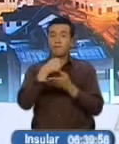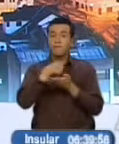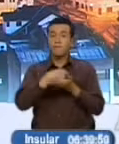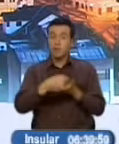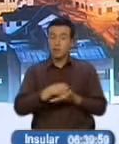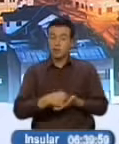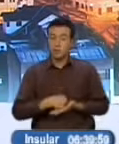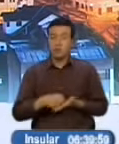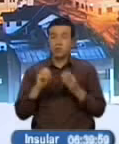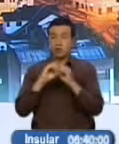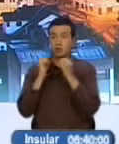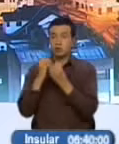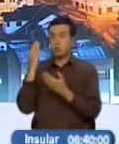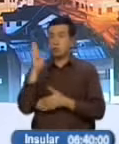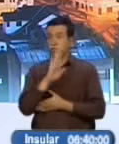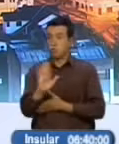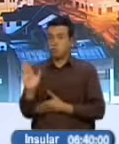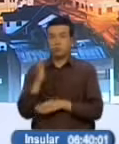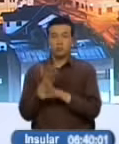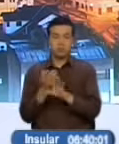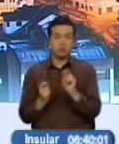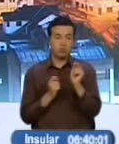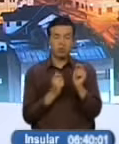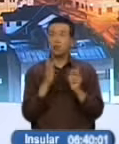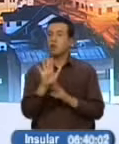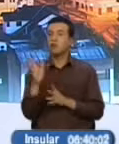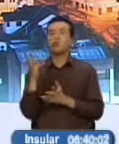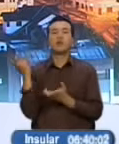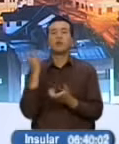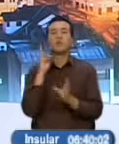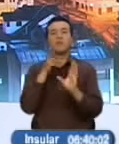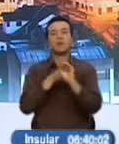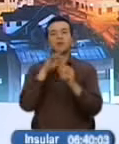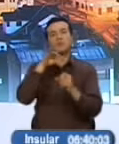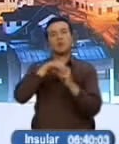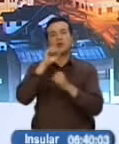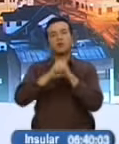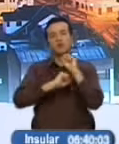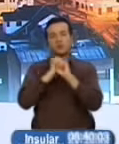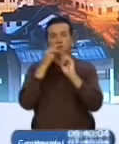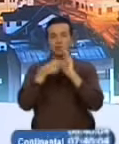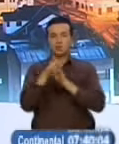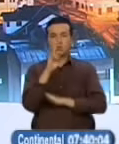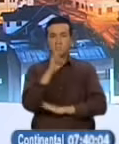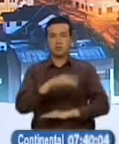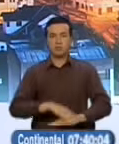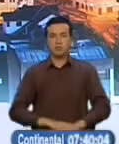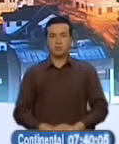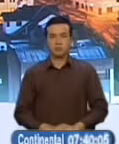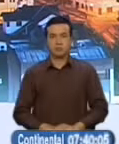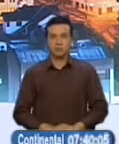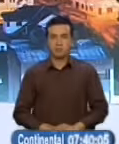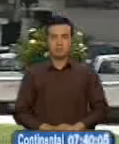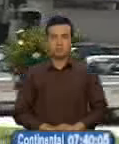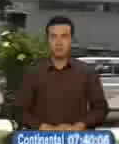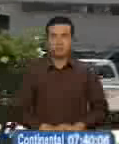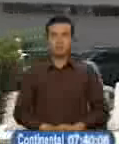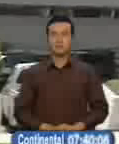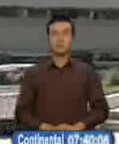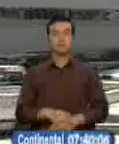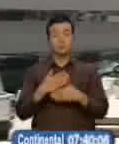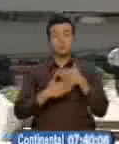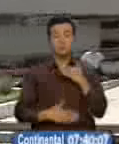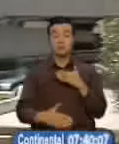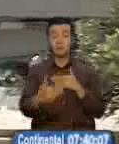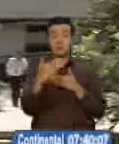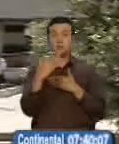firmas que las organizaciones políticas entregaron para participar de la contienda electoral del año 2017. De aquí en